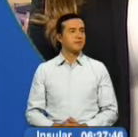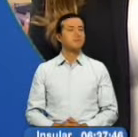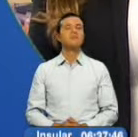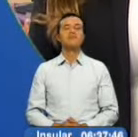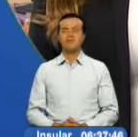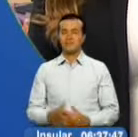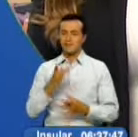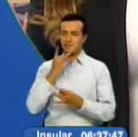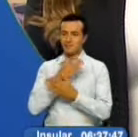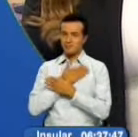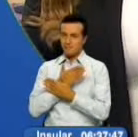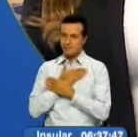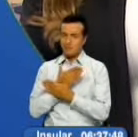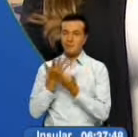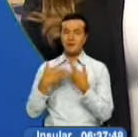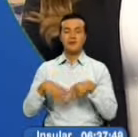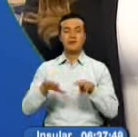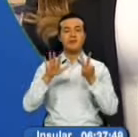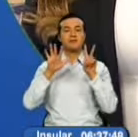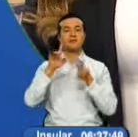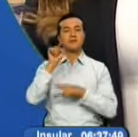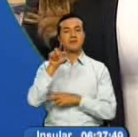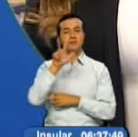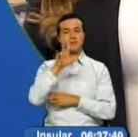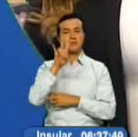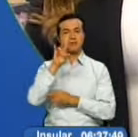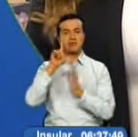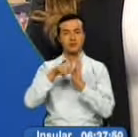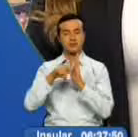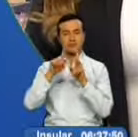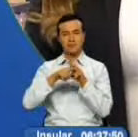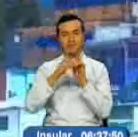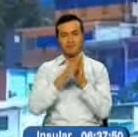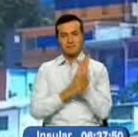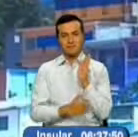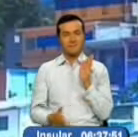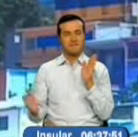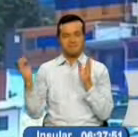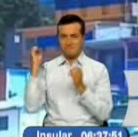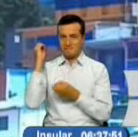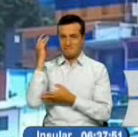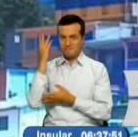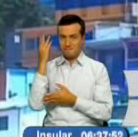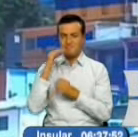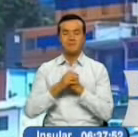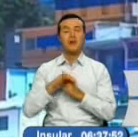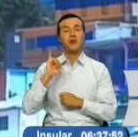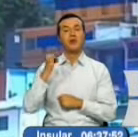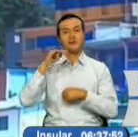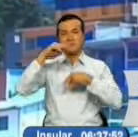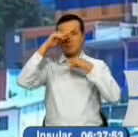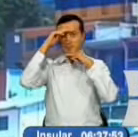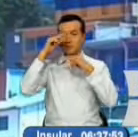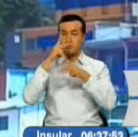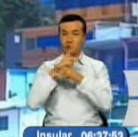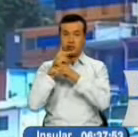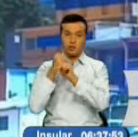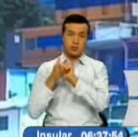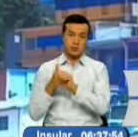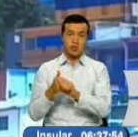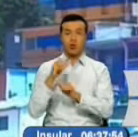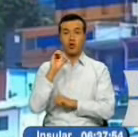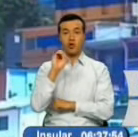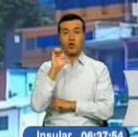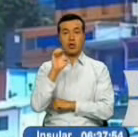Vane, es un gusto saludarte. Son las 7 de la mañana, 37 minutos y arrancamos de inmediato con la información. Jueves de noticias. El Consejo Permanente de